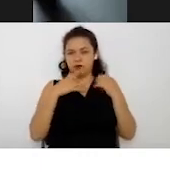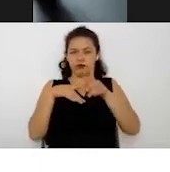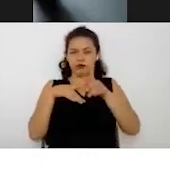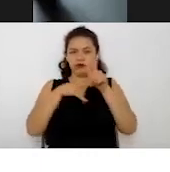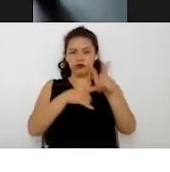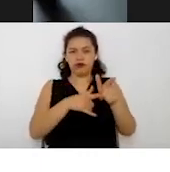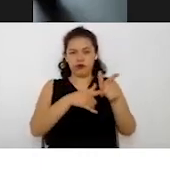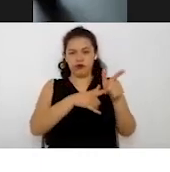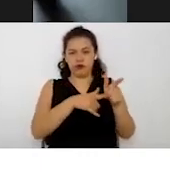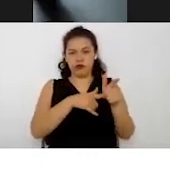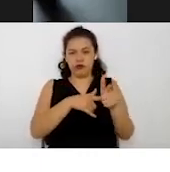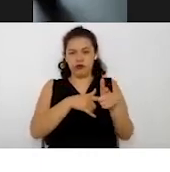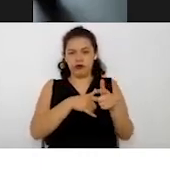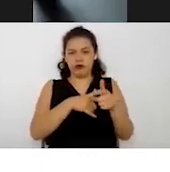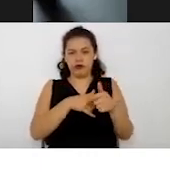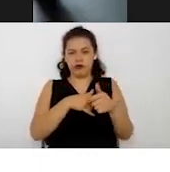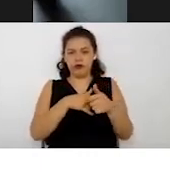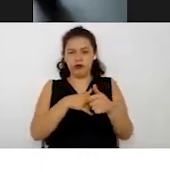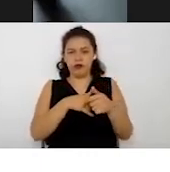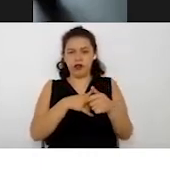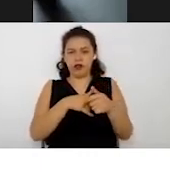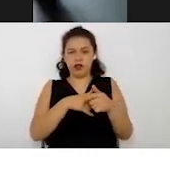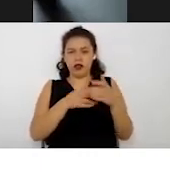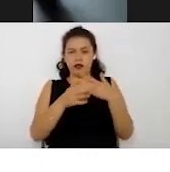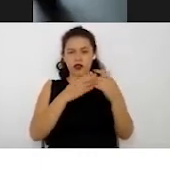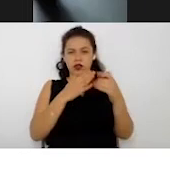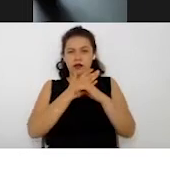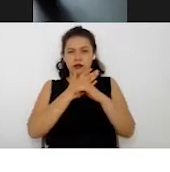bien, la posición de las manos también es muy importante.